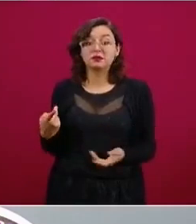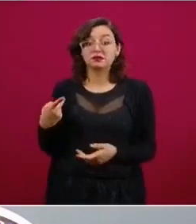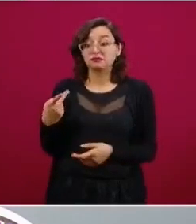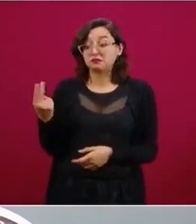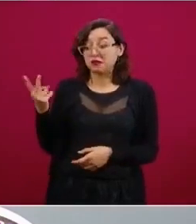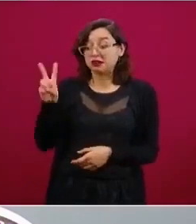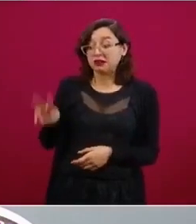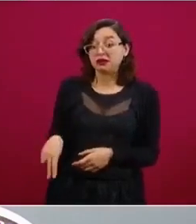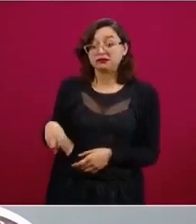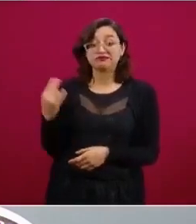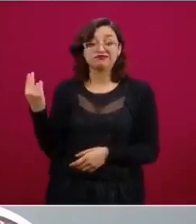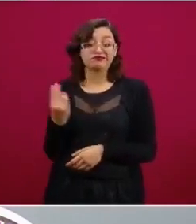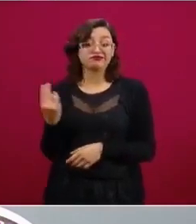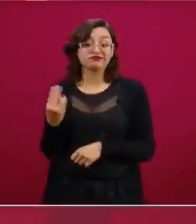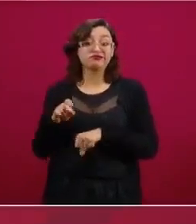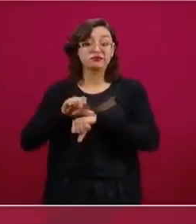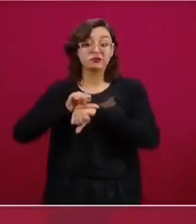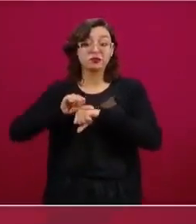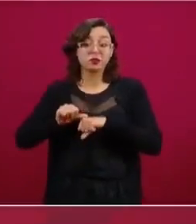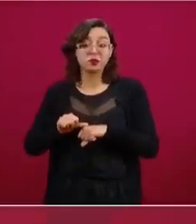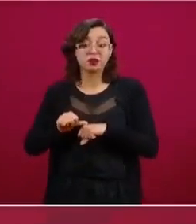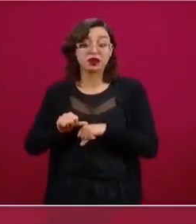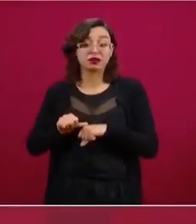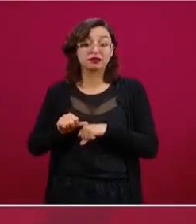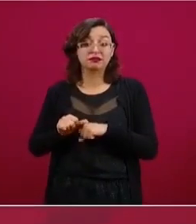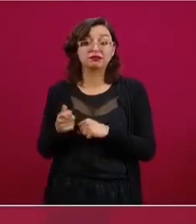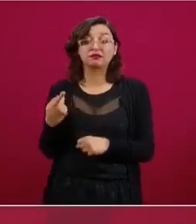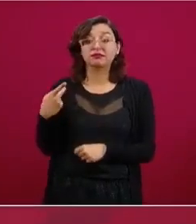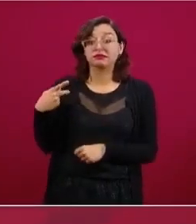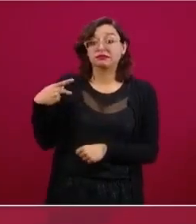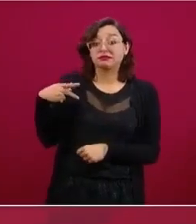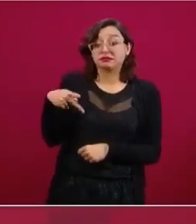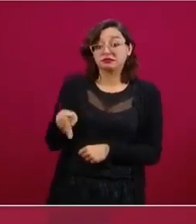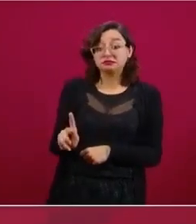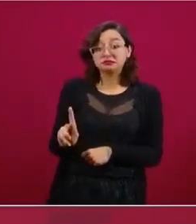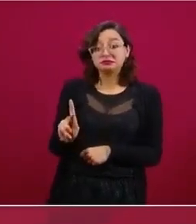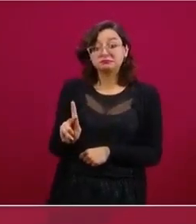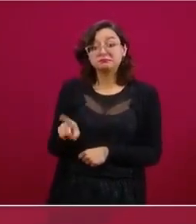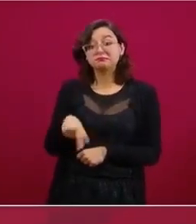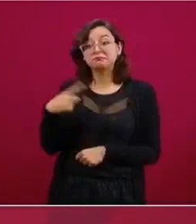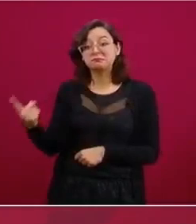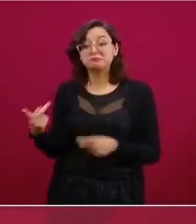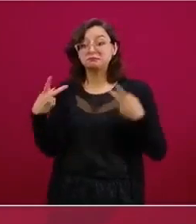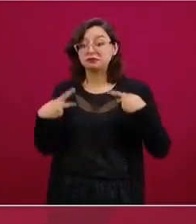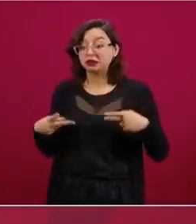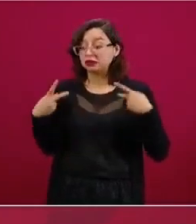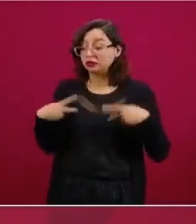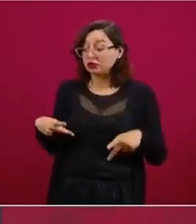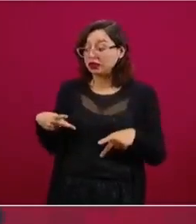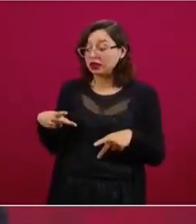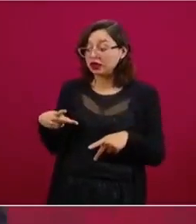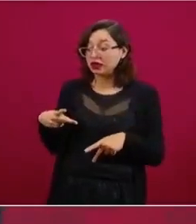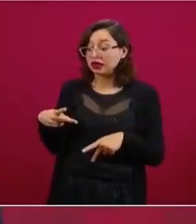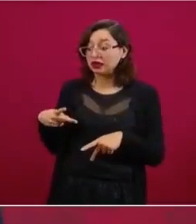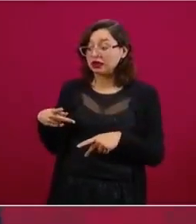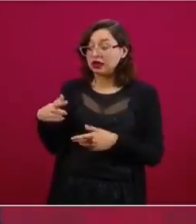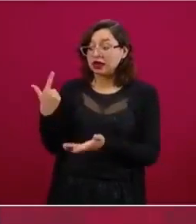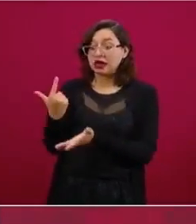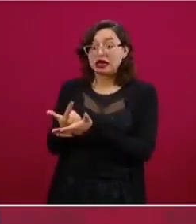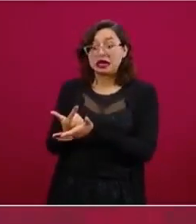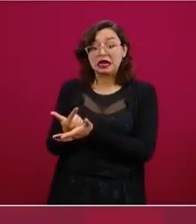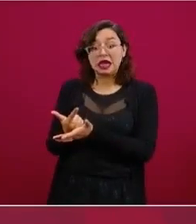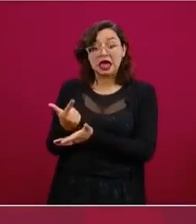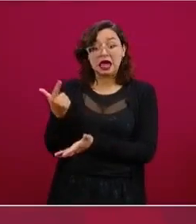operar. Pero si la persona tiene alguna condición de riesgo, que puede ser tan simple